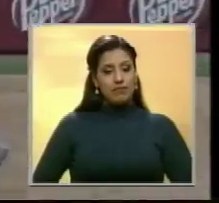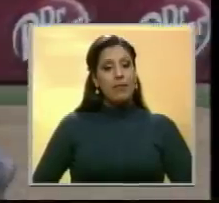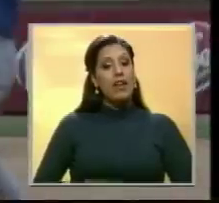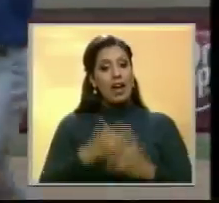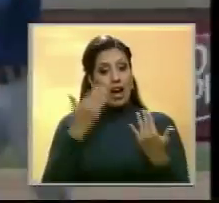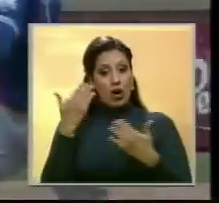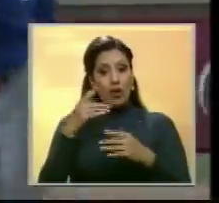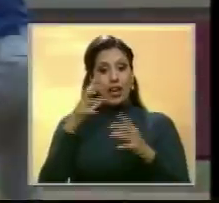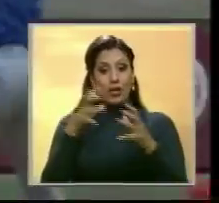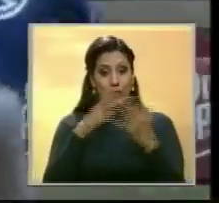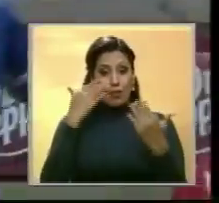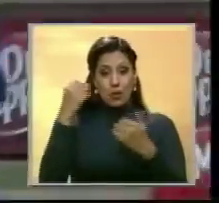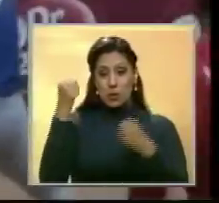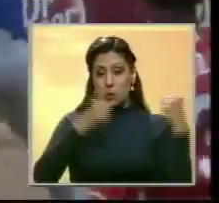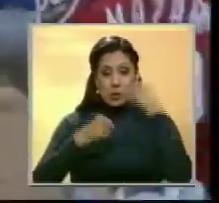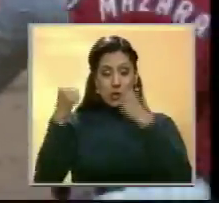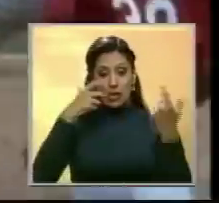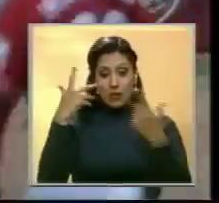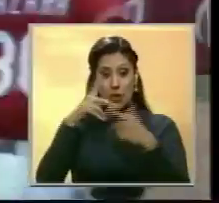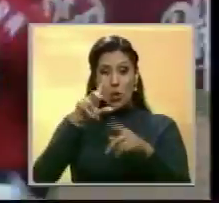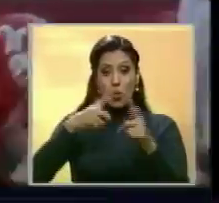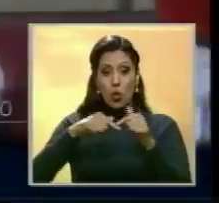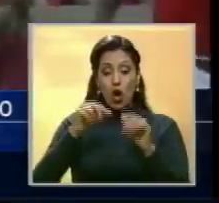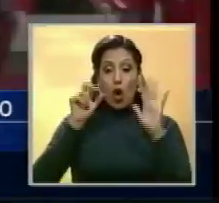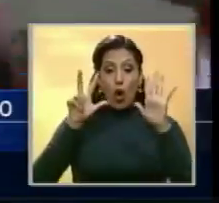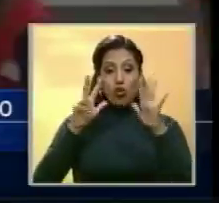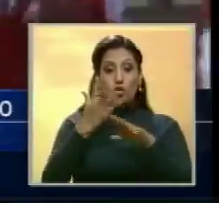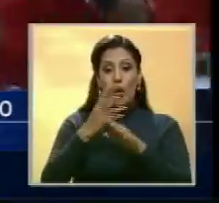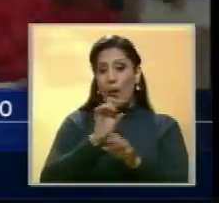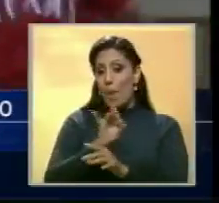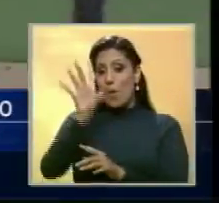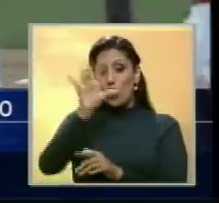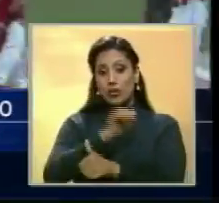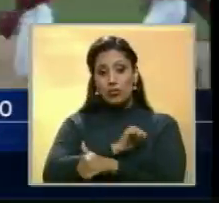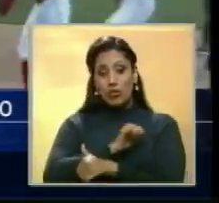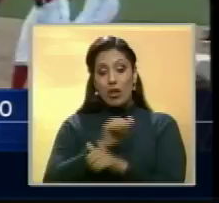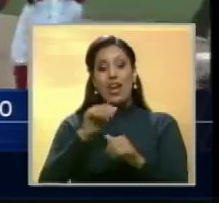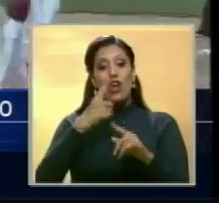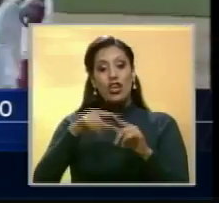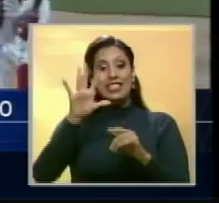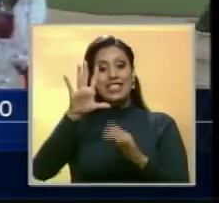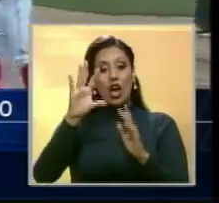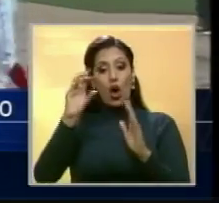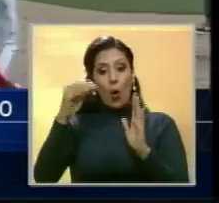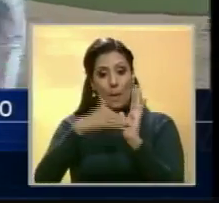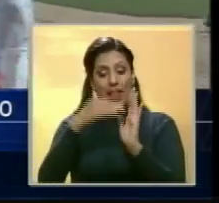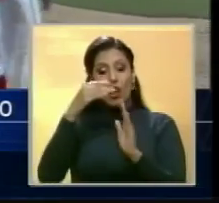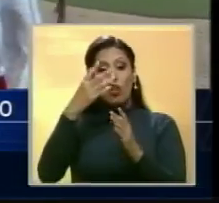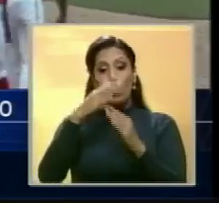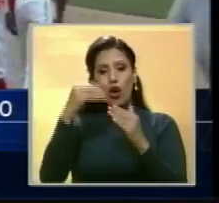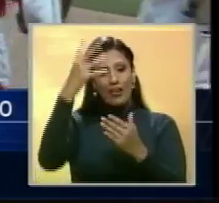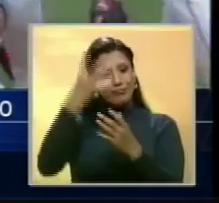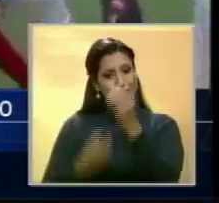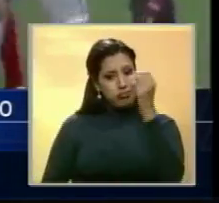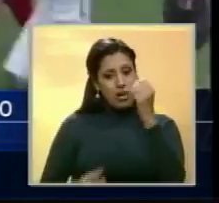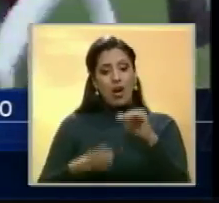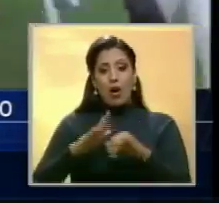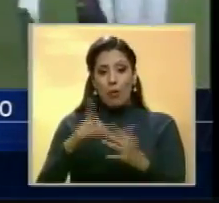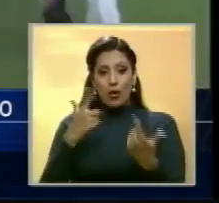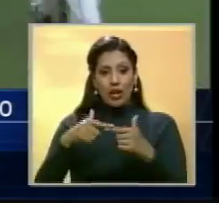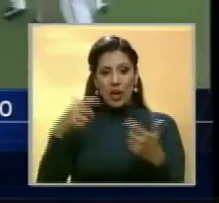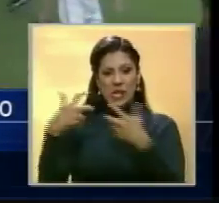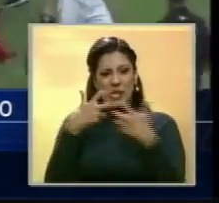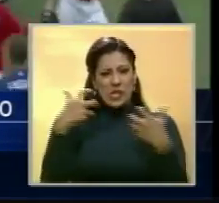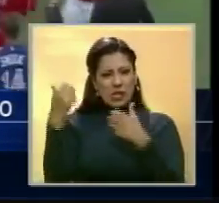En tanto, las Grandes Ligas sancionó a Rougned Odor con 8 juegos de suspensión y $5,000 por la pelea del pasado domingo en el juego entre los